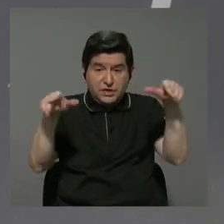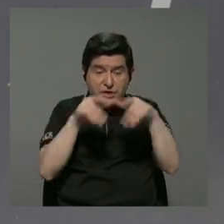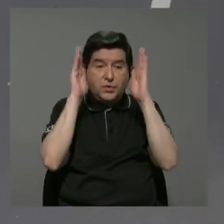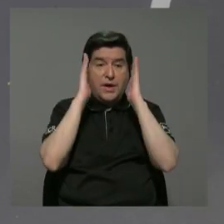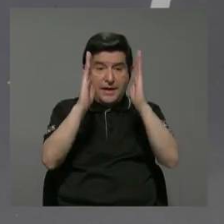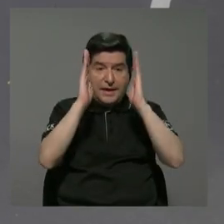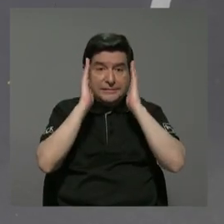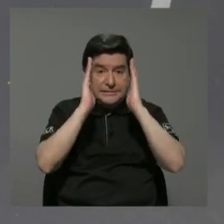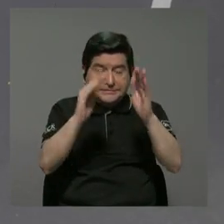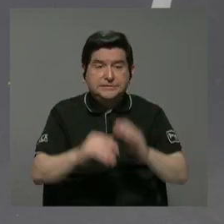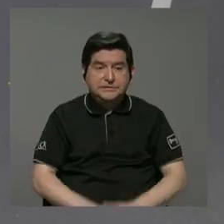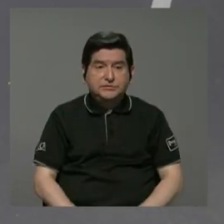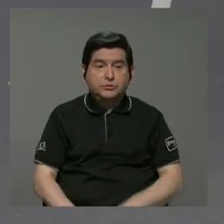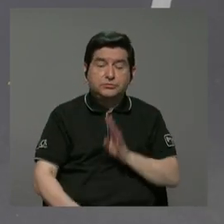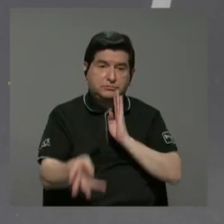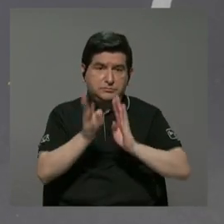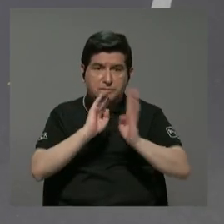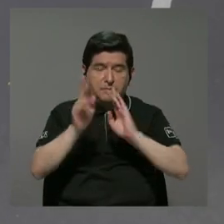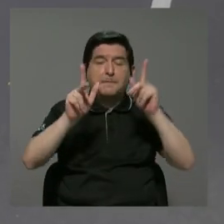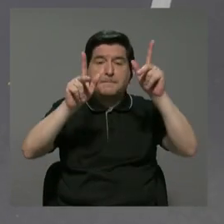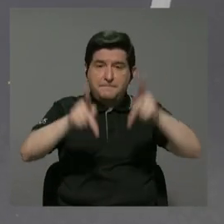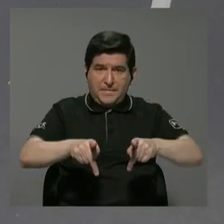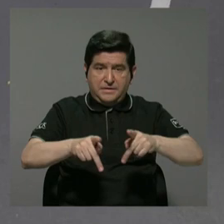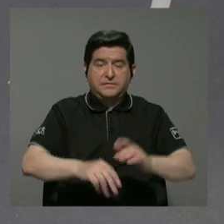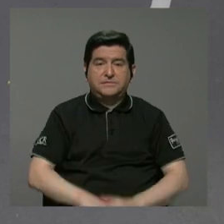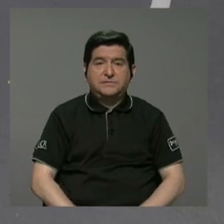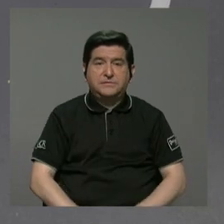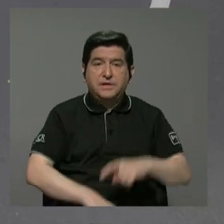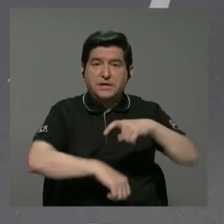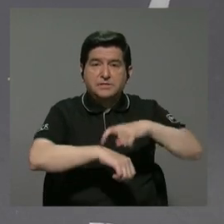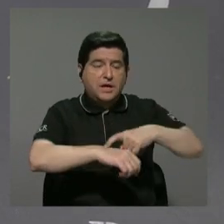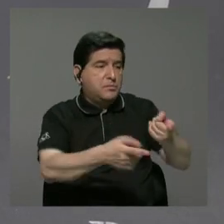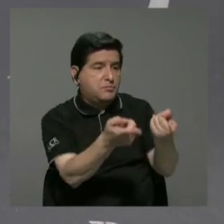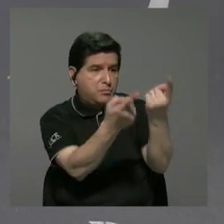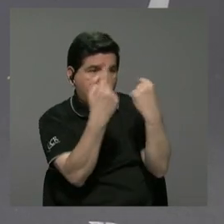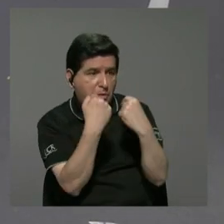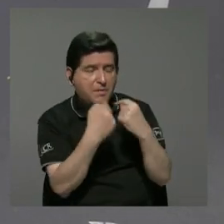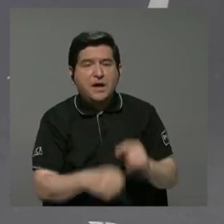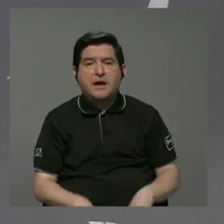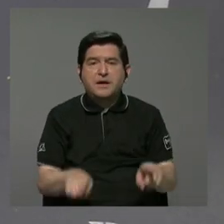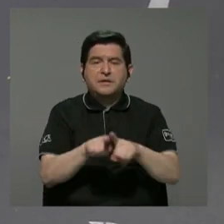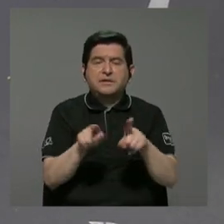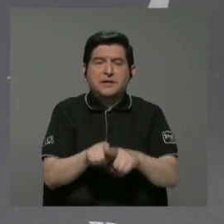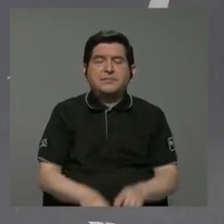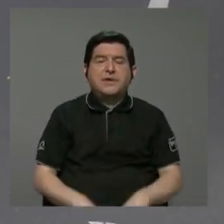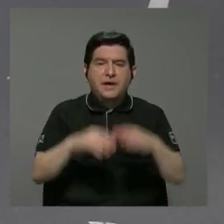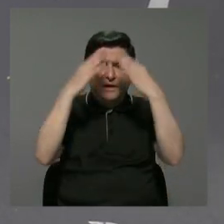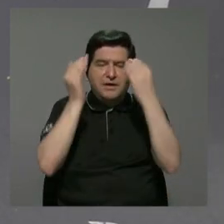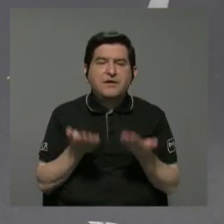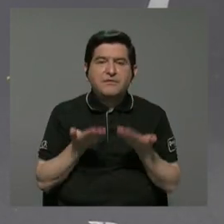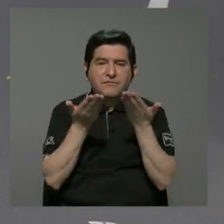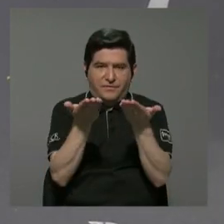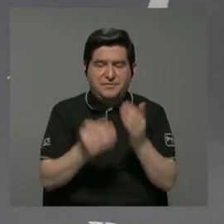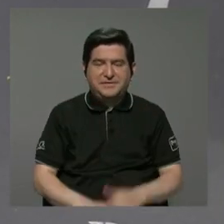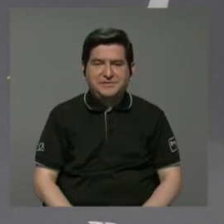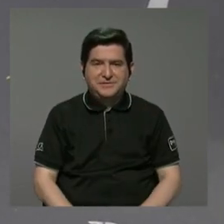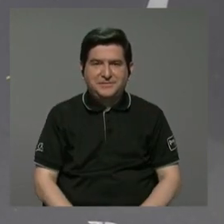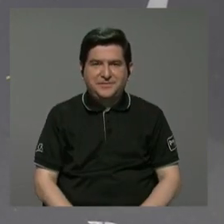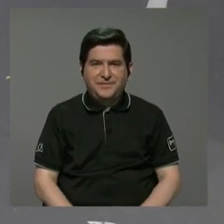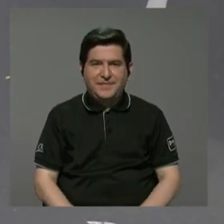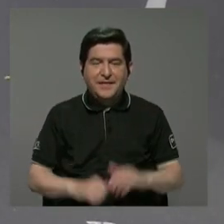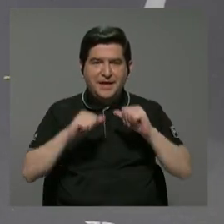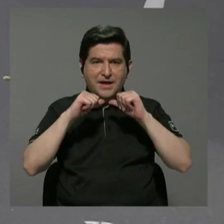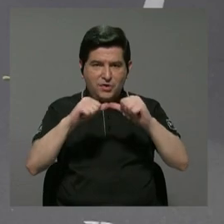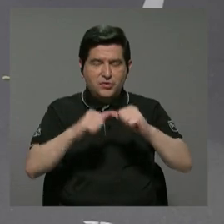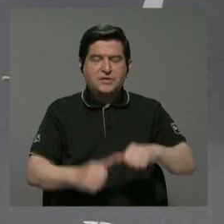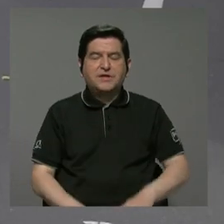atentos a conversar con las personas cuando vayan llegando y a poder pasarles a ustedes el reporte. De momento vamos a continuar